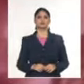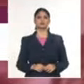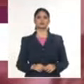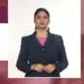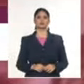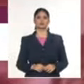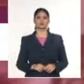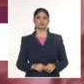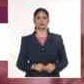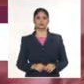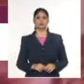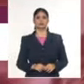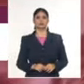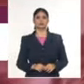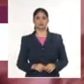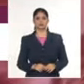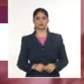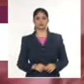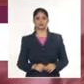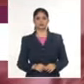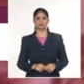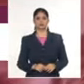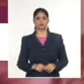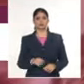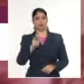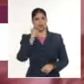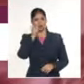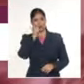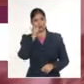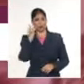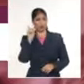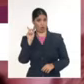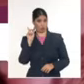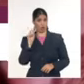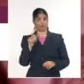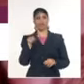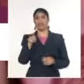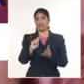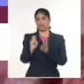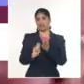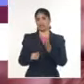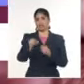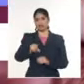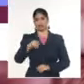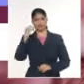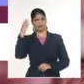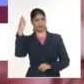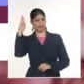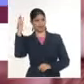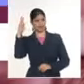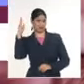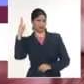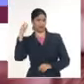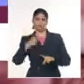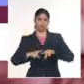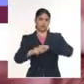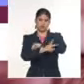Una persona que era capaz de mover montañas en función de ayudar personas,